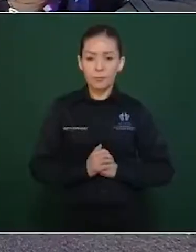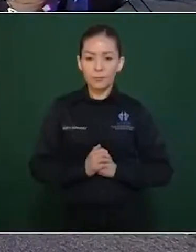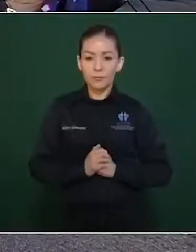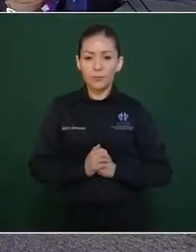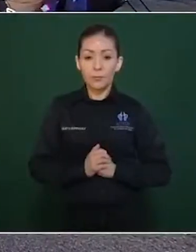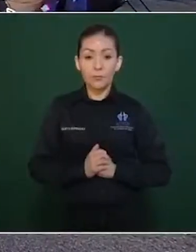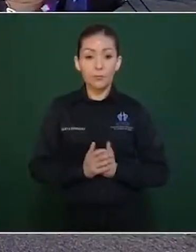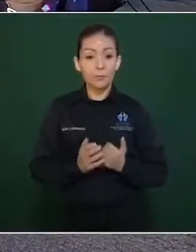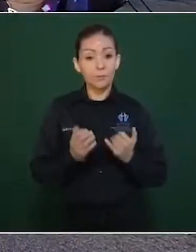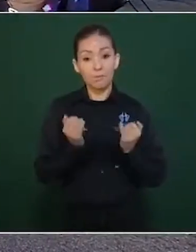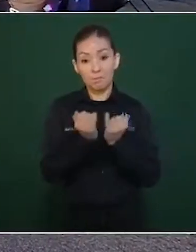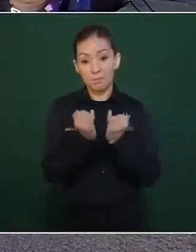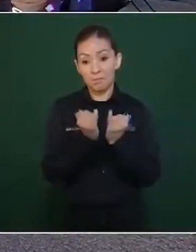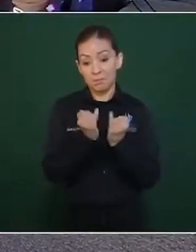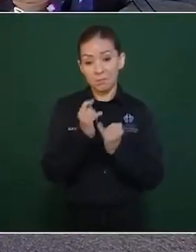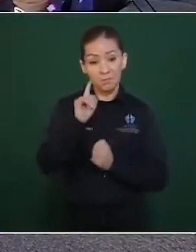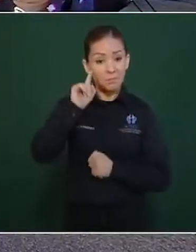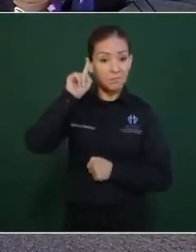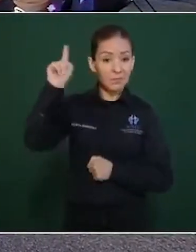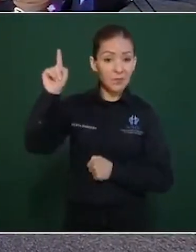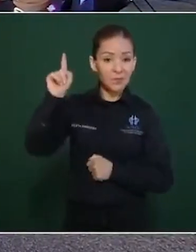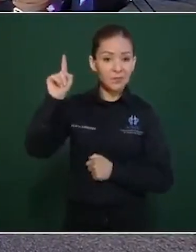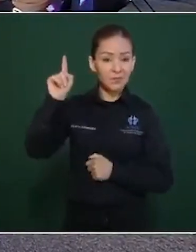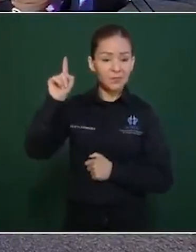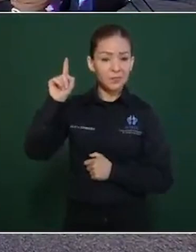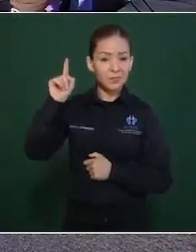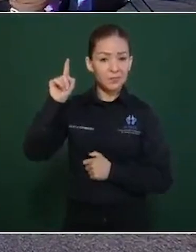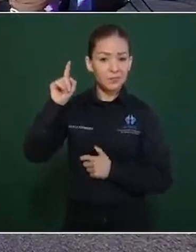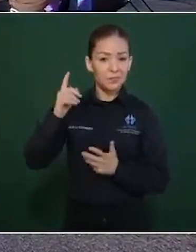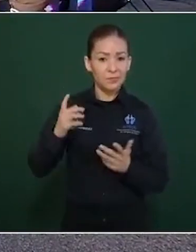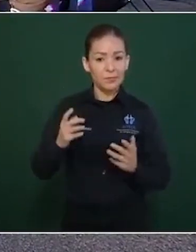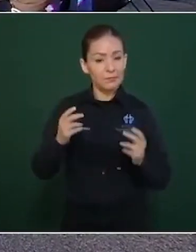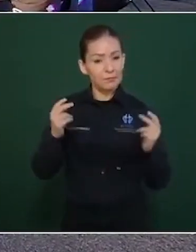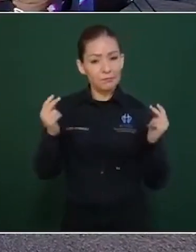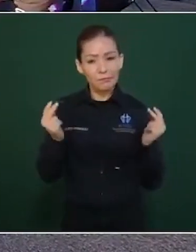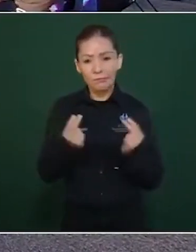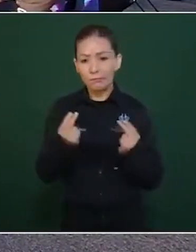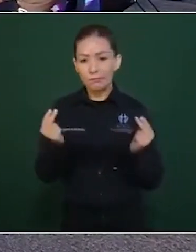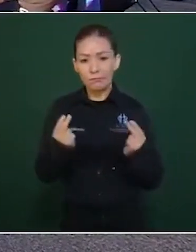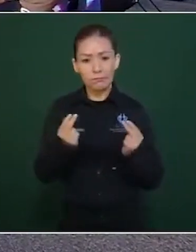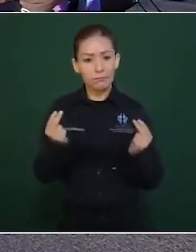pero igual allá tienen que enfrentar